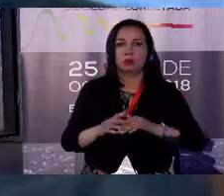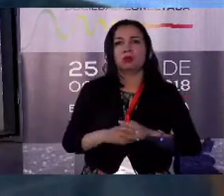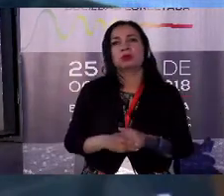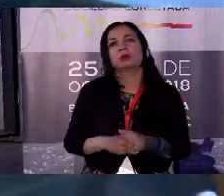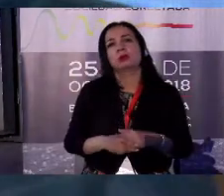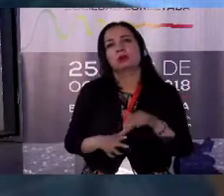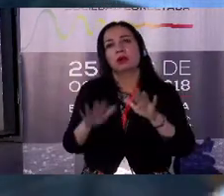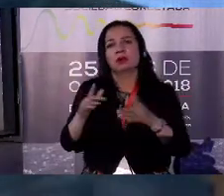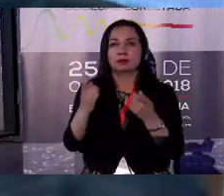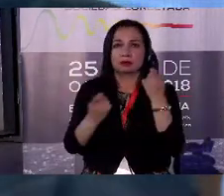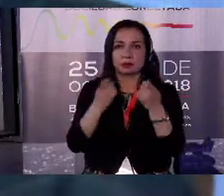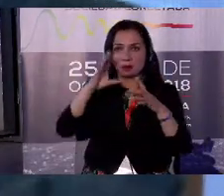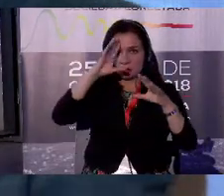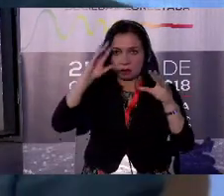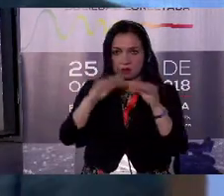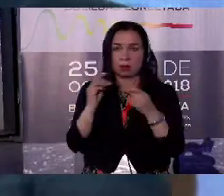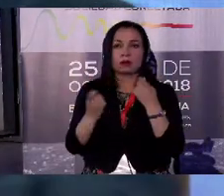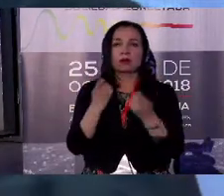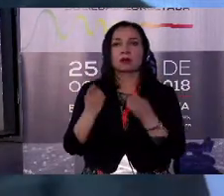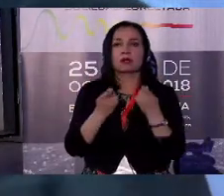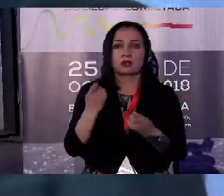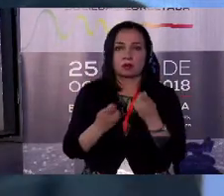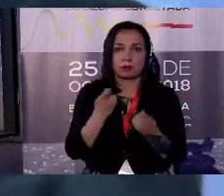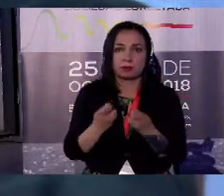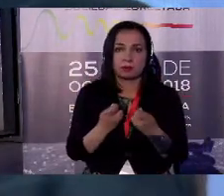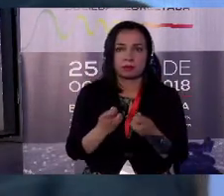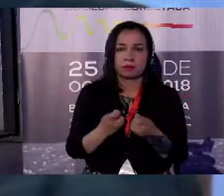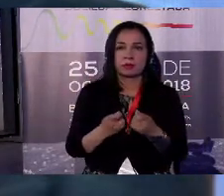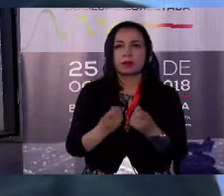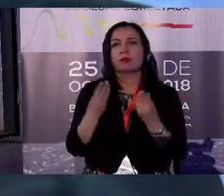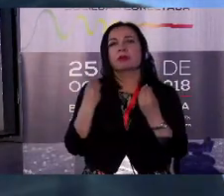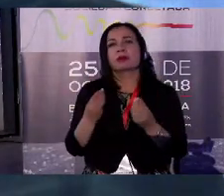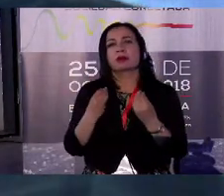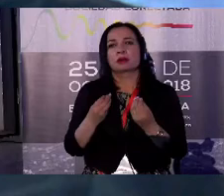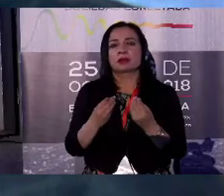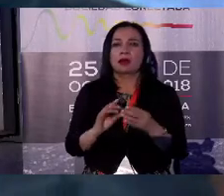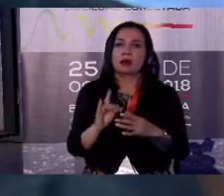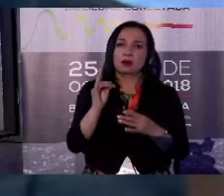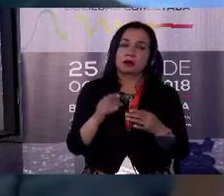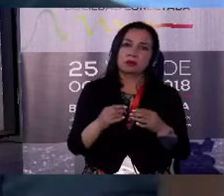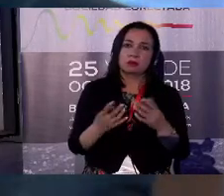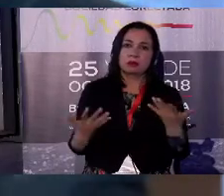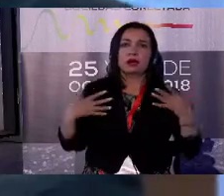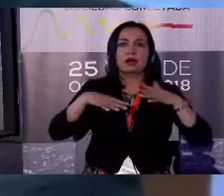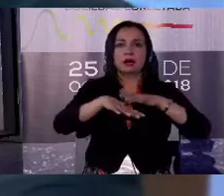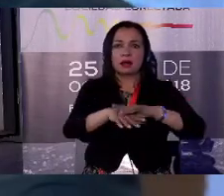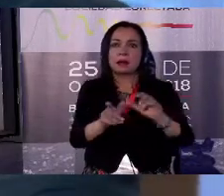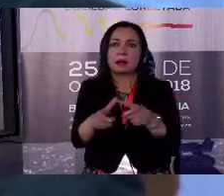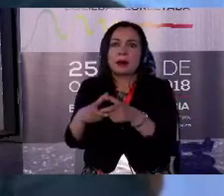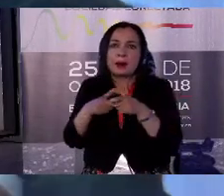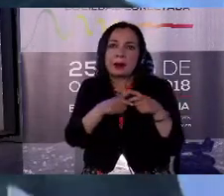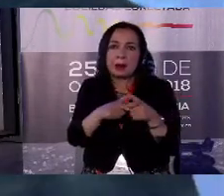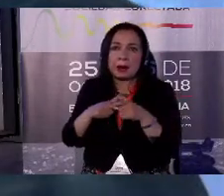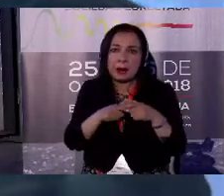Pueden haber negociaciones para instalar una red de células pequeñas